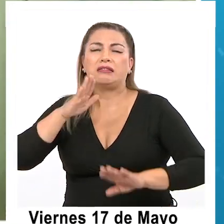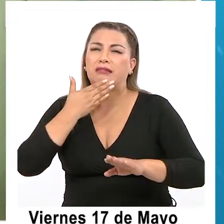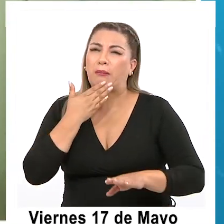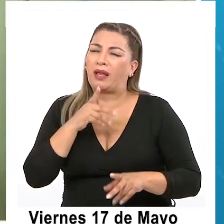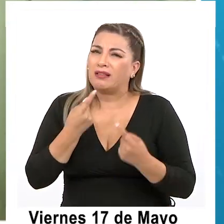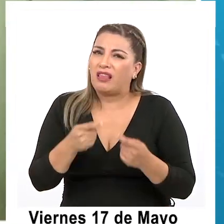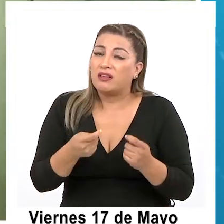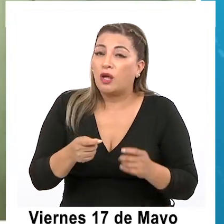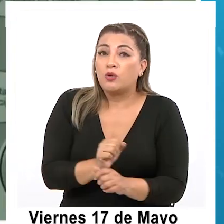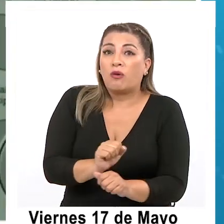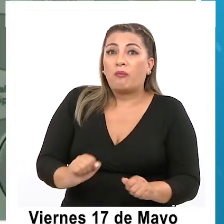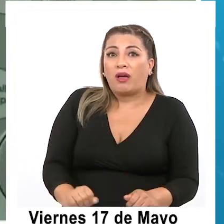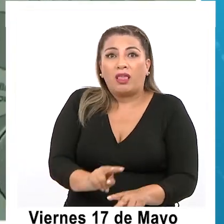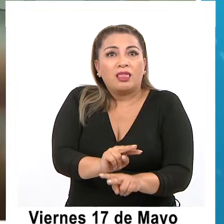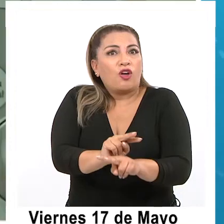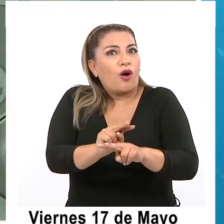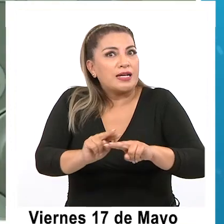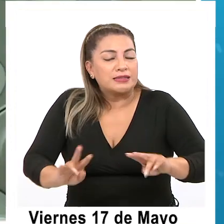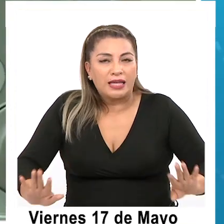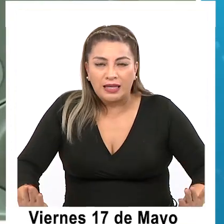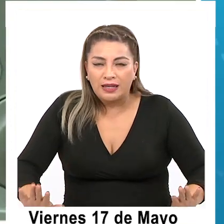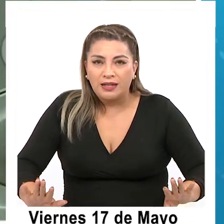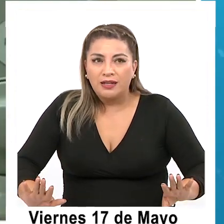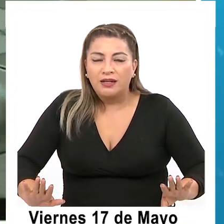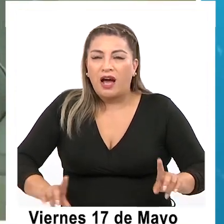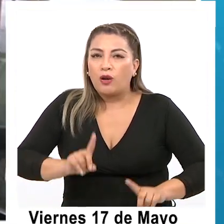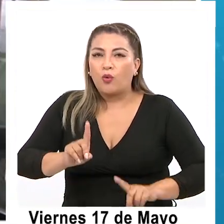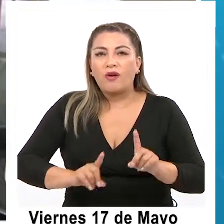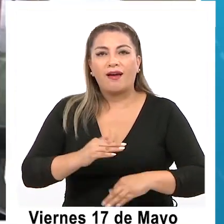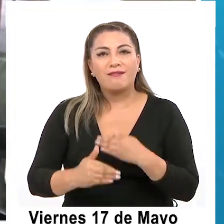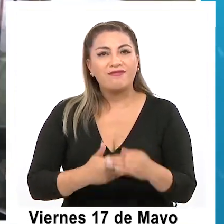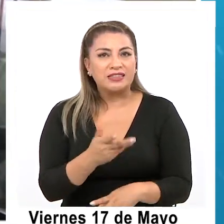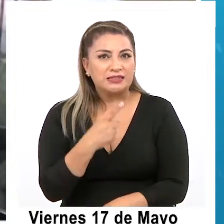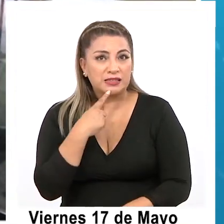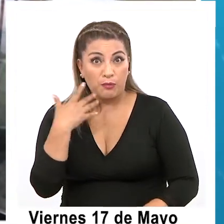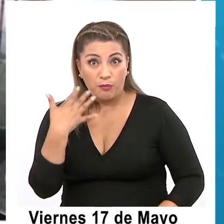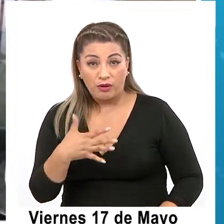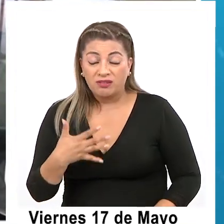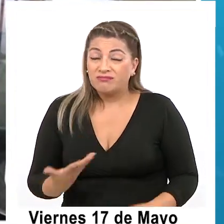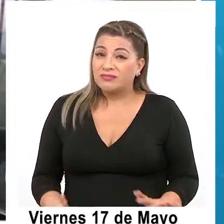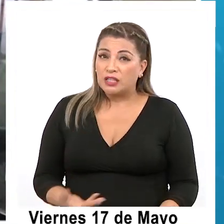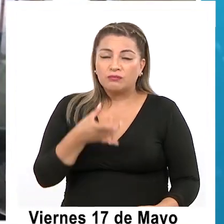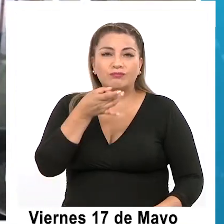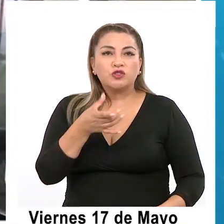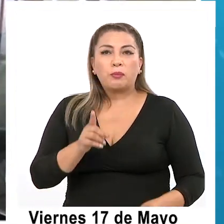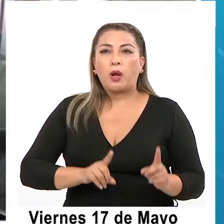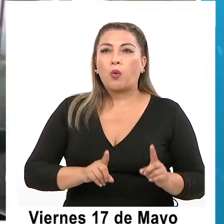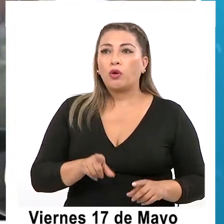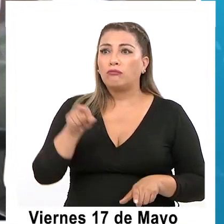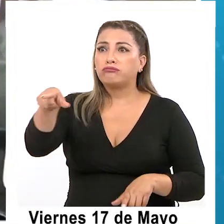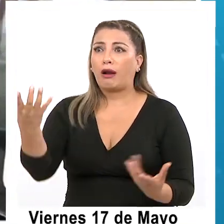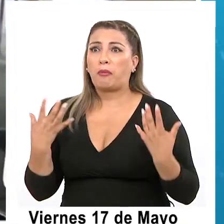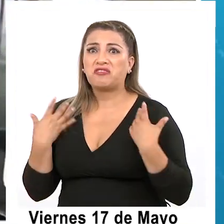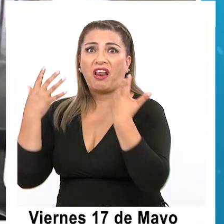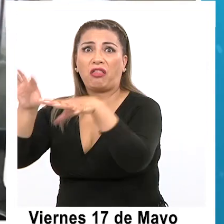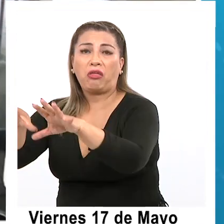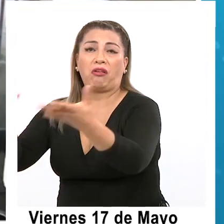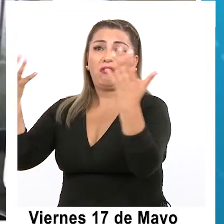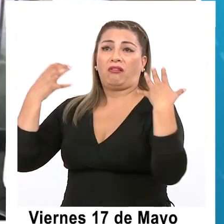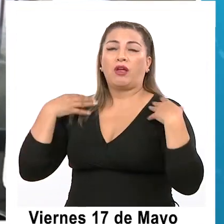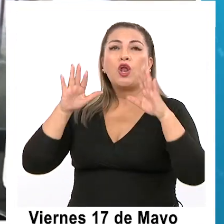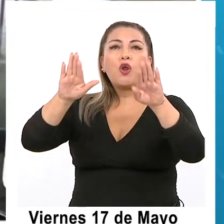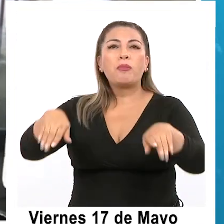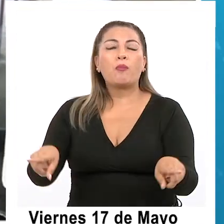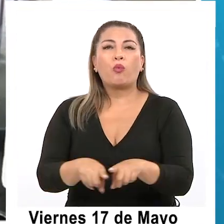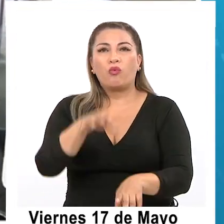y lamentablemente no se ha podido llegar a un avance significativo y simplemente se chutea la pelota. Esto es como un paciente